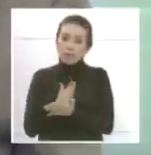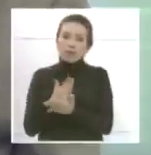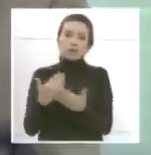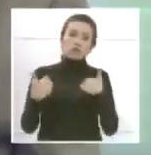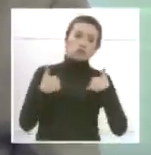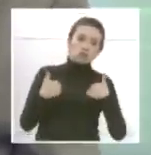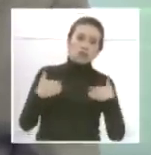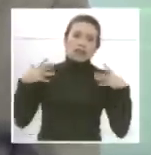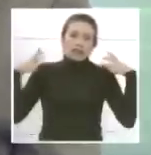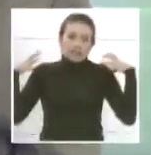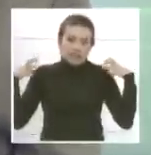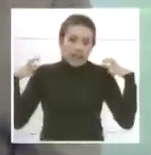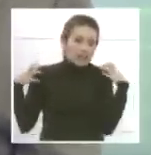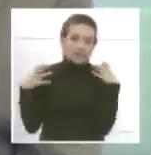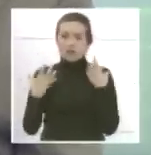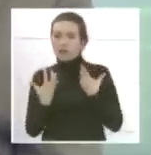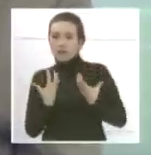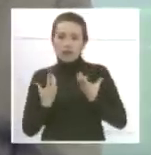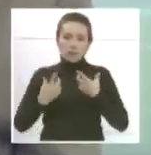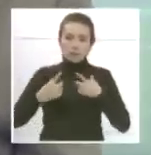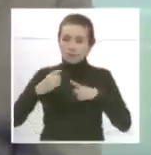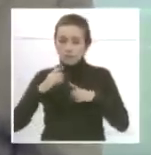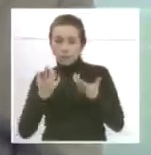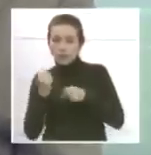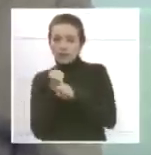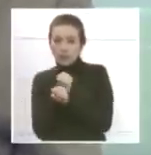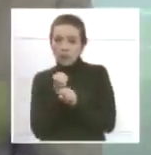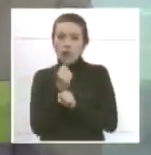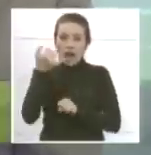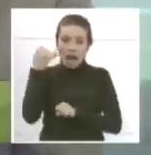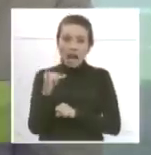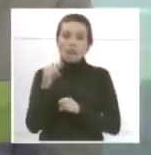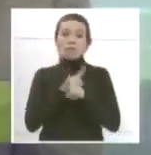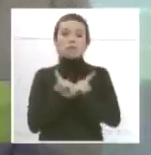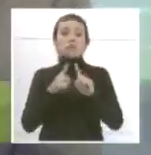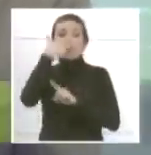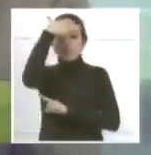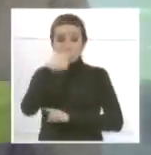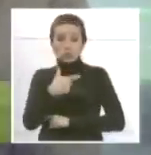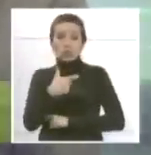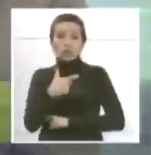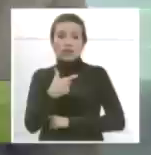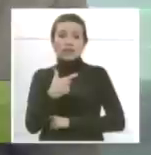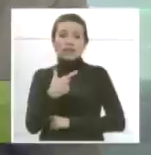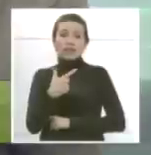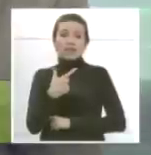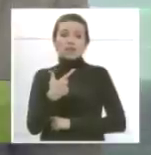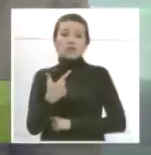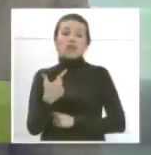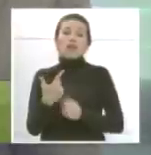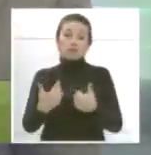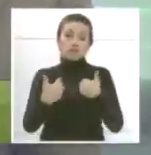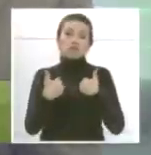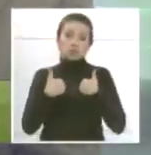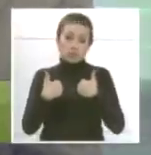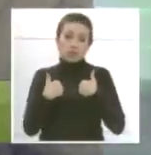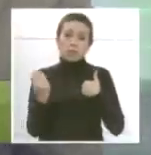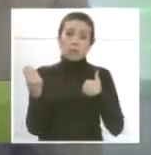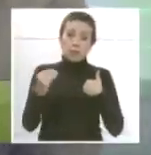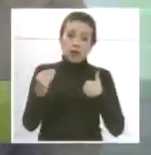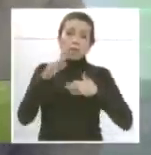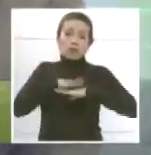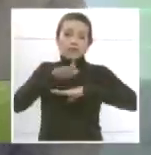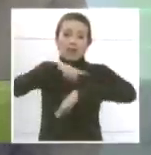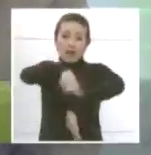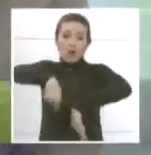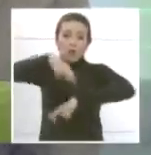a un estrés permanente, son personas que están permanentemente aumentando la presión sobre el disco. El manejar